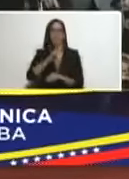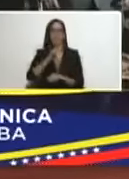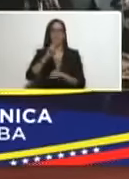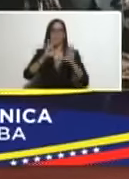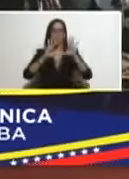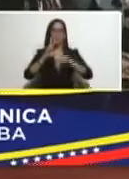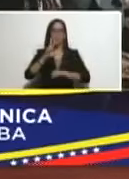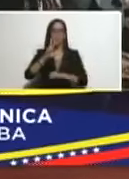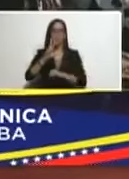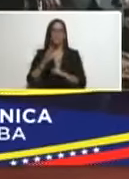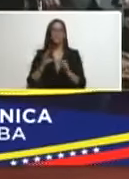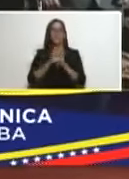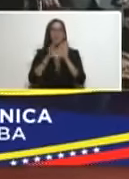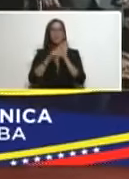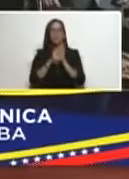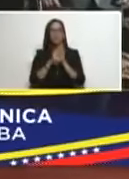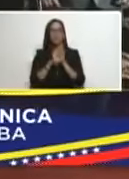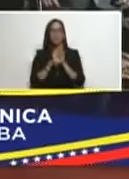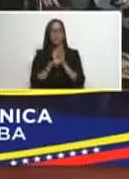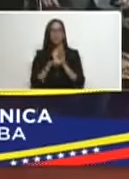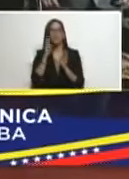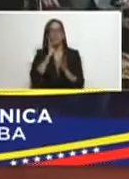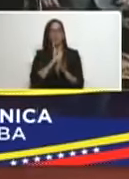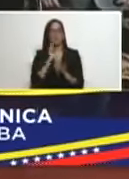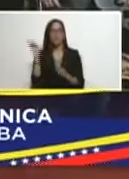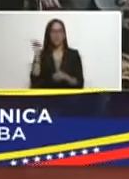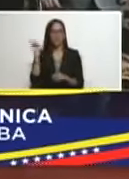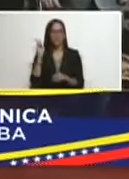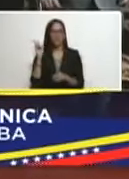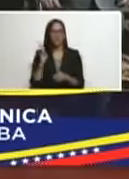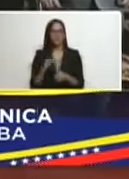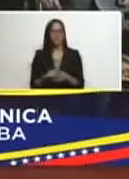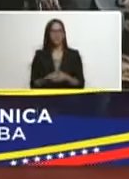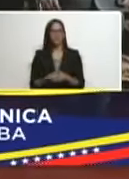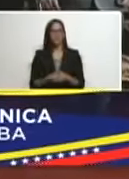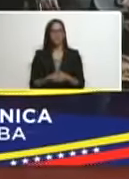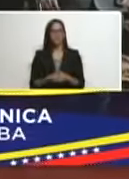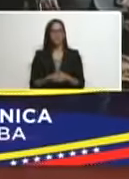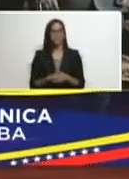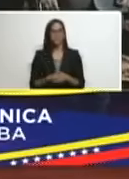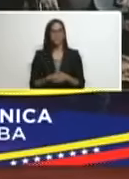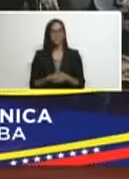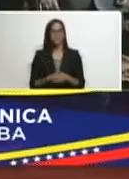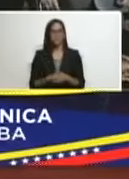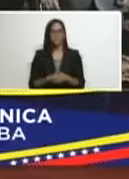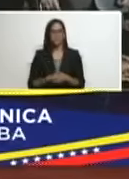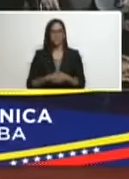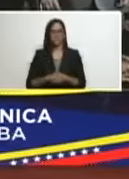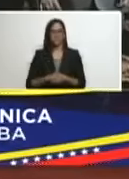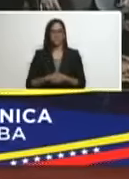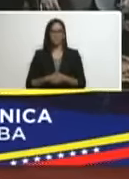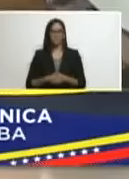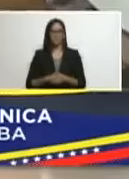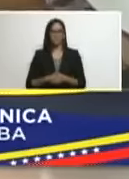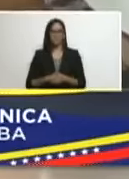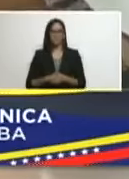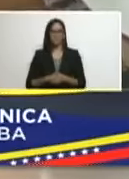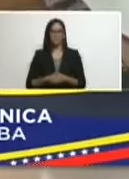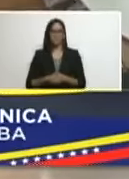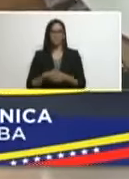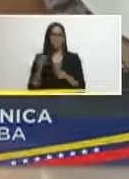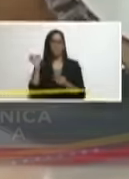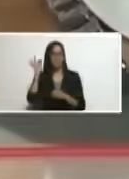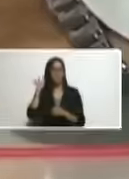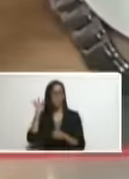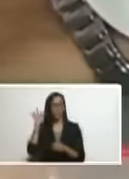213 de la Constitución de la República Bolivariana de Venezuela. ha sido el discurso del